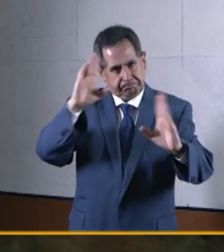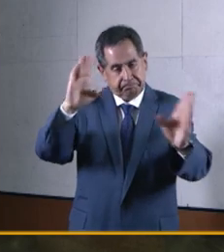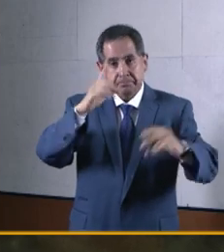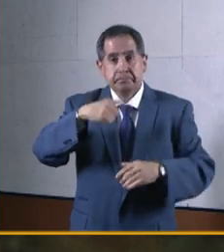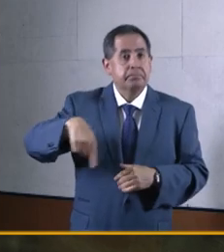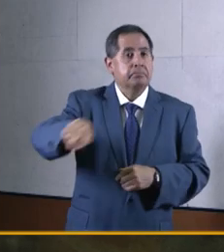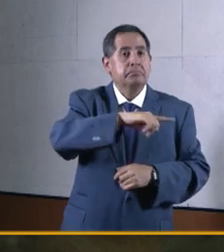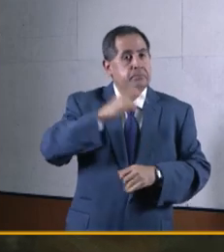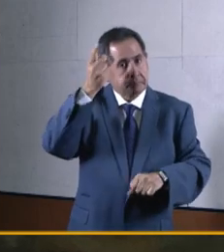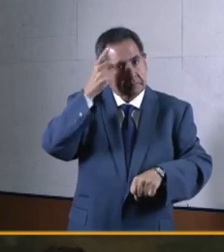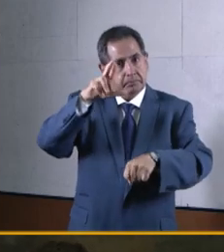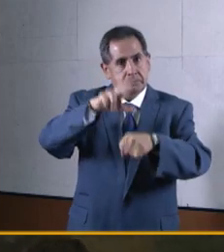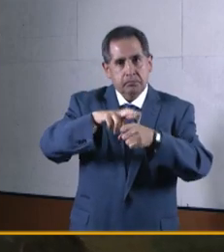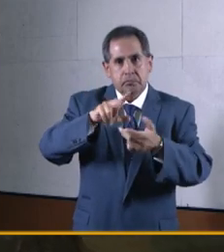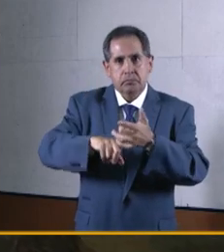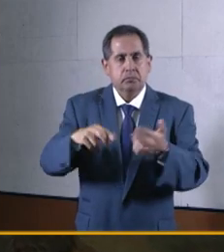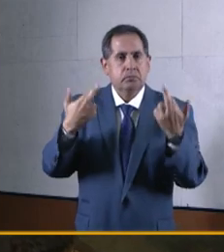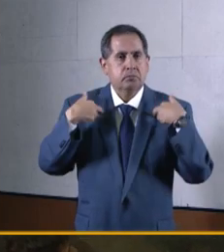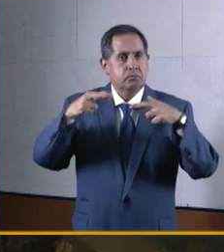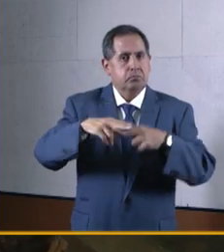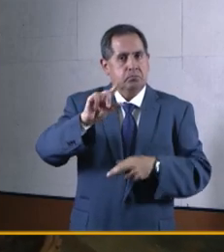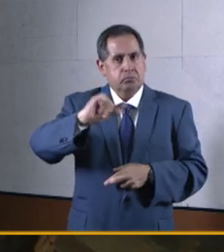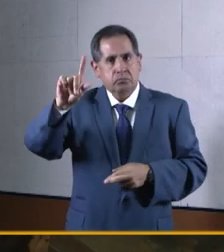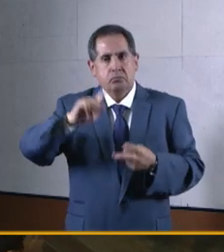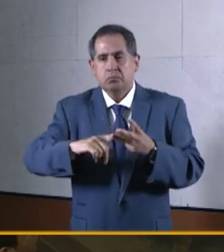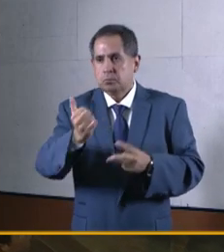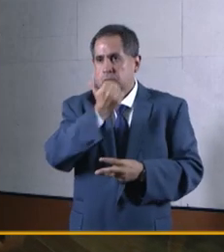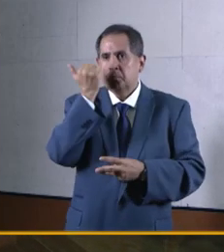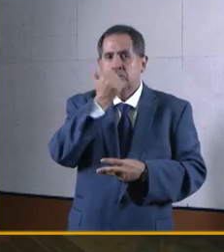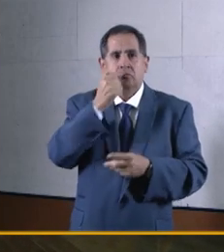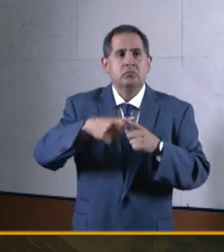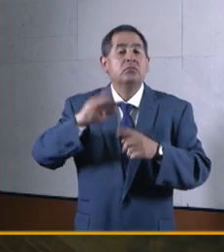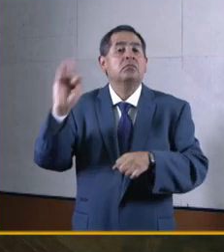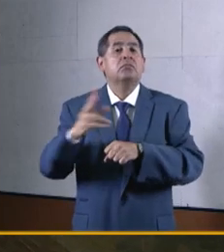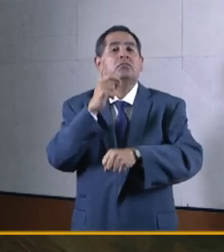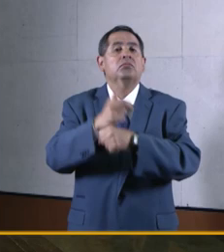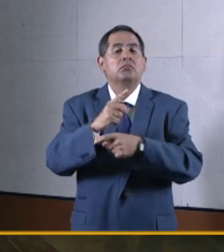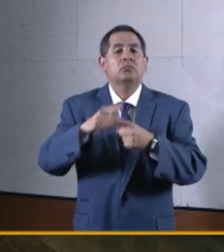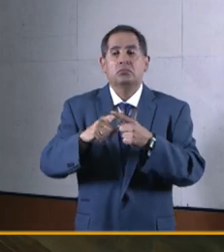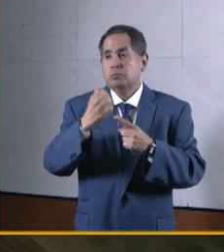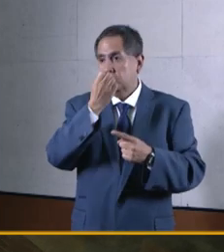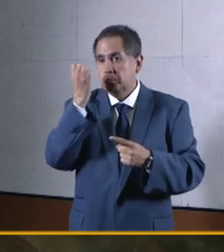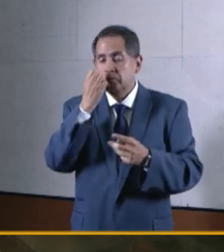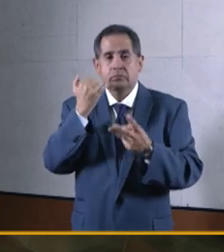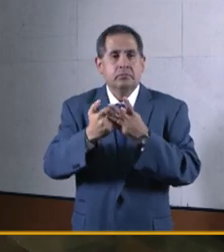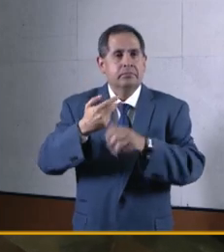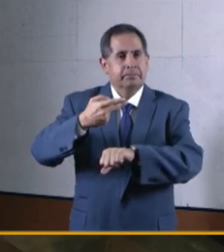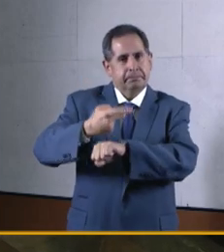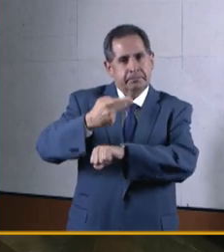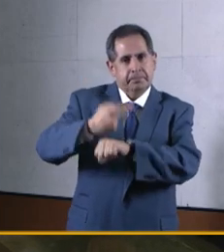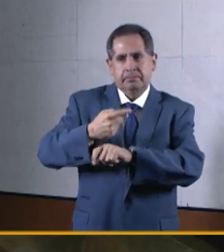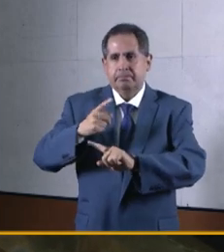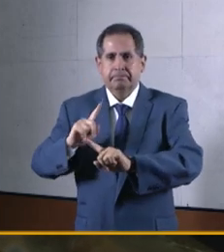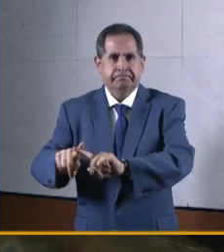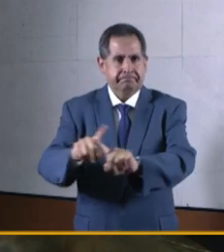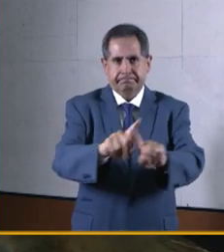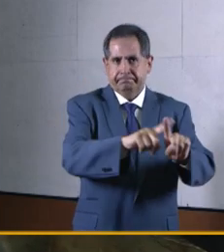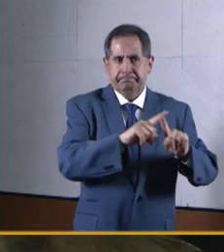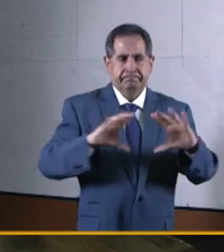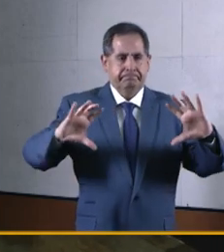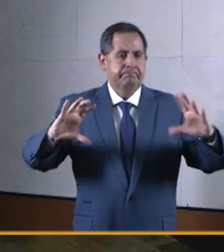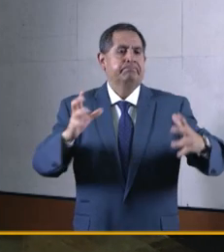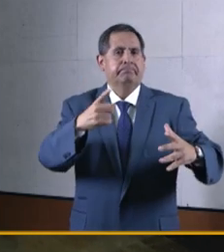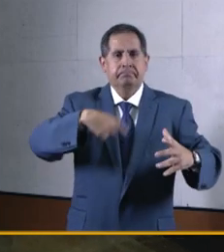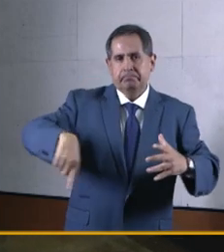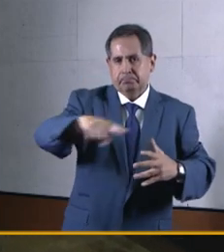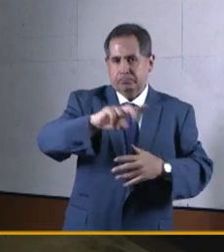directores profesores y alumnos de las facultades escuelas y planteles del bachillerato de